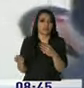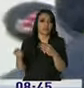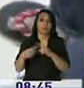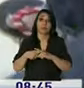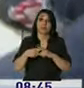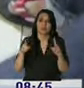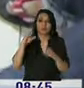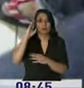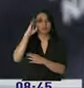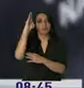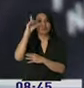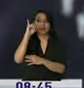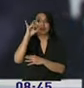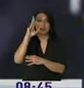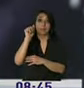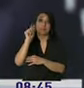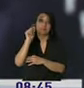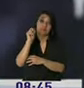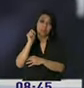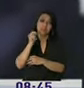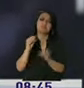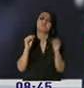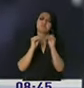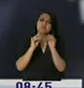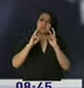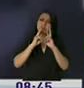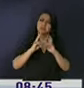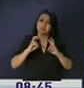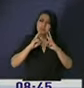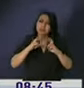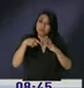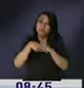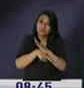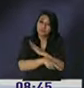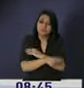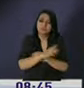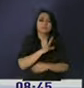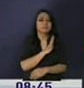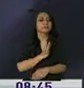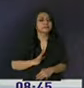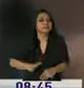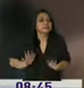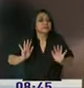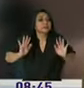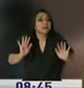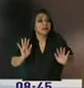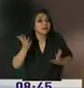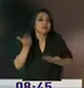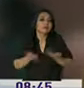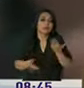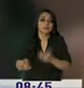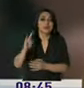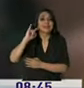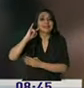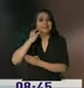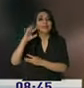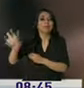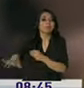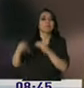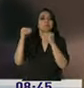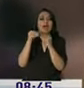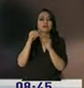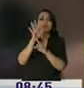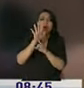DINAPEN iniciará una investigación más exhaustiva para tratar de determinar si la niña habría sufrido también